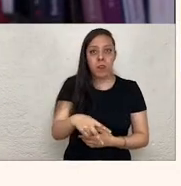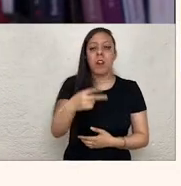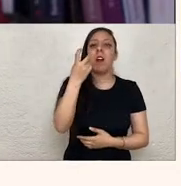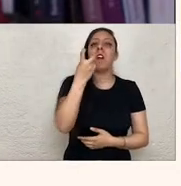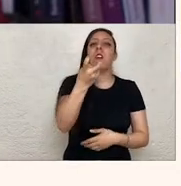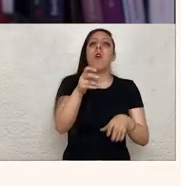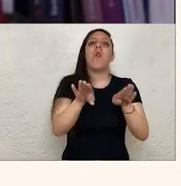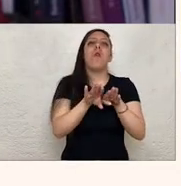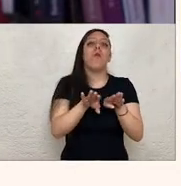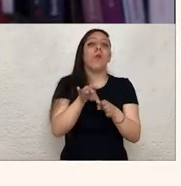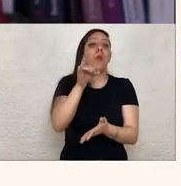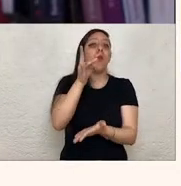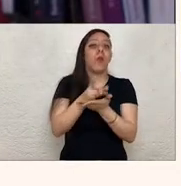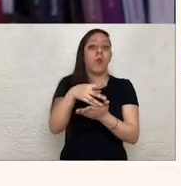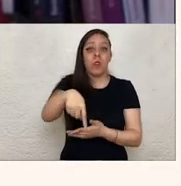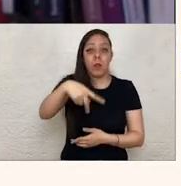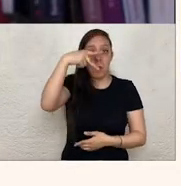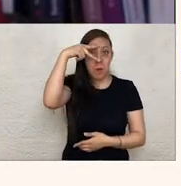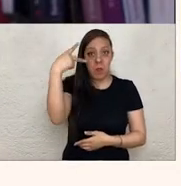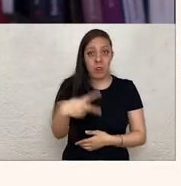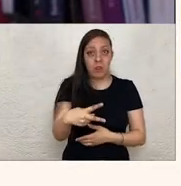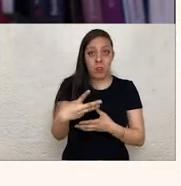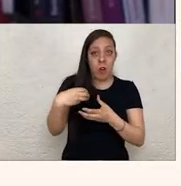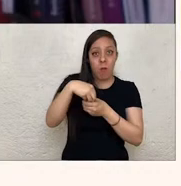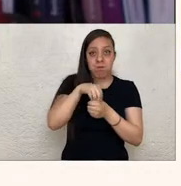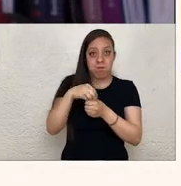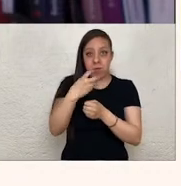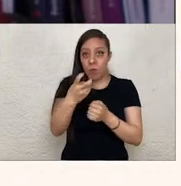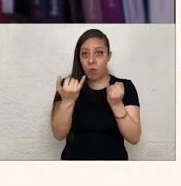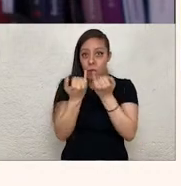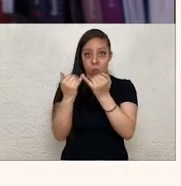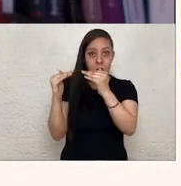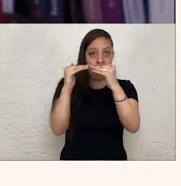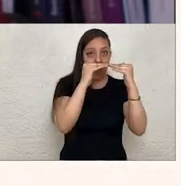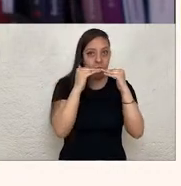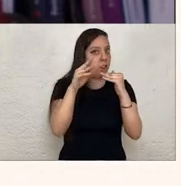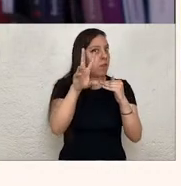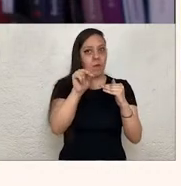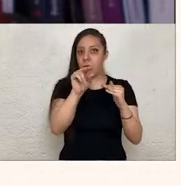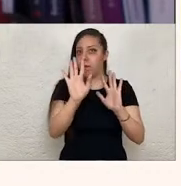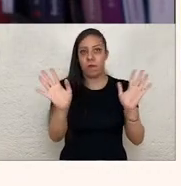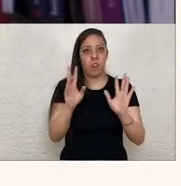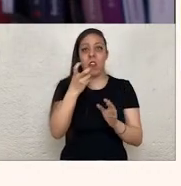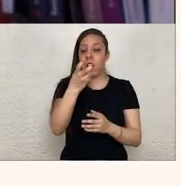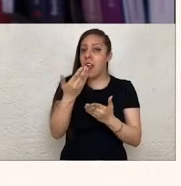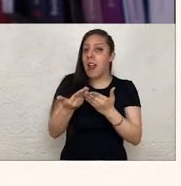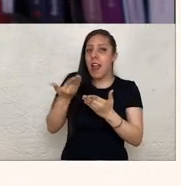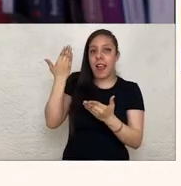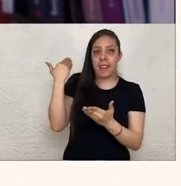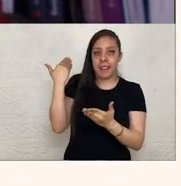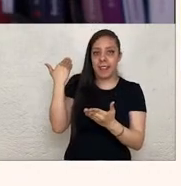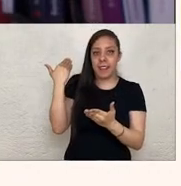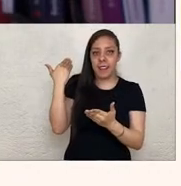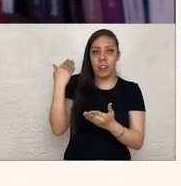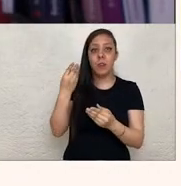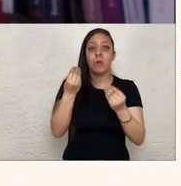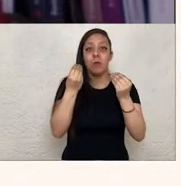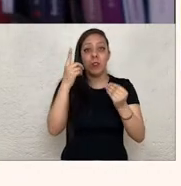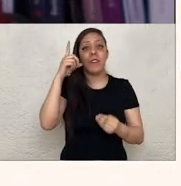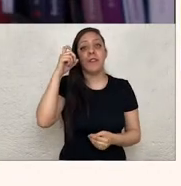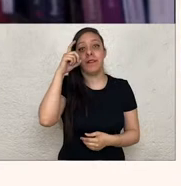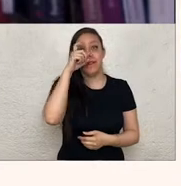algo que tenemos que dejar en el pasado. Y esto es muy difícil, pero hay ya muchas